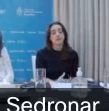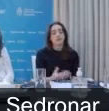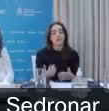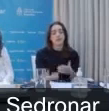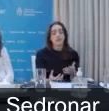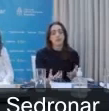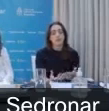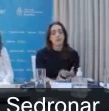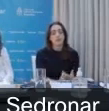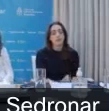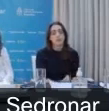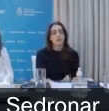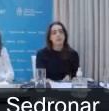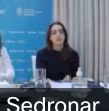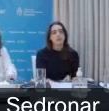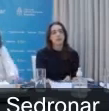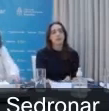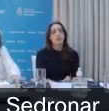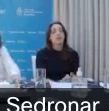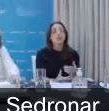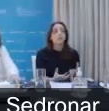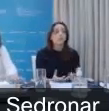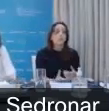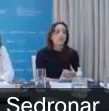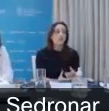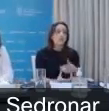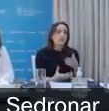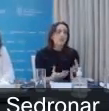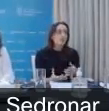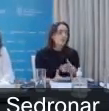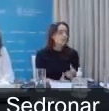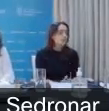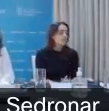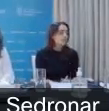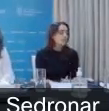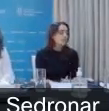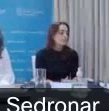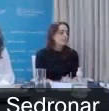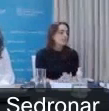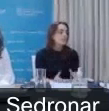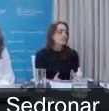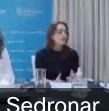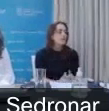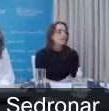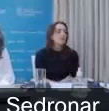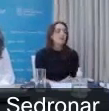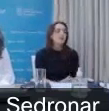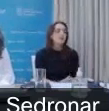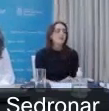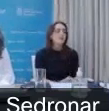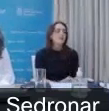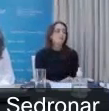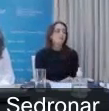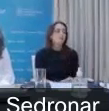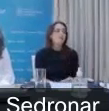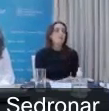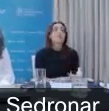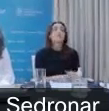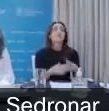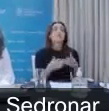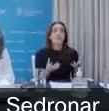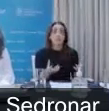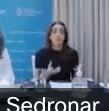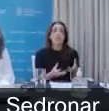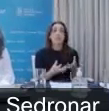nos pasa que acompañamos algunos proyectos preventivos, ¿no? De distintas instituciones y